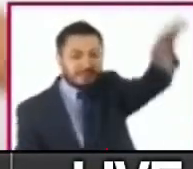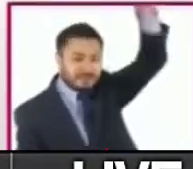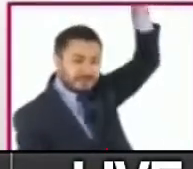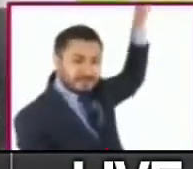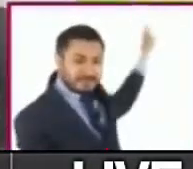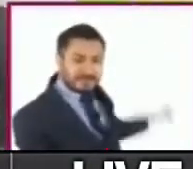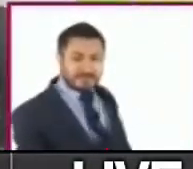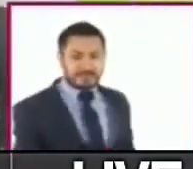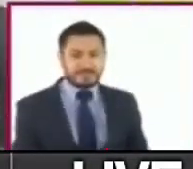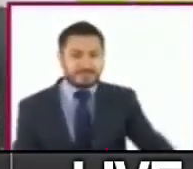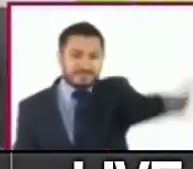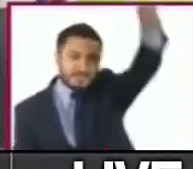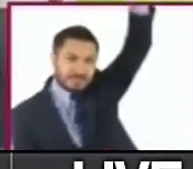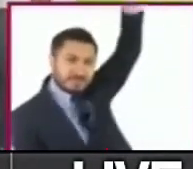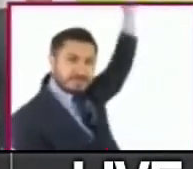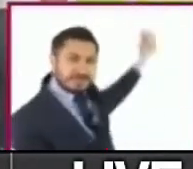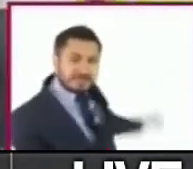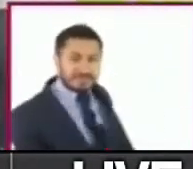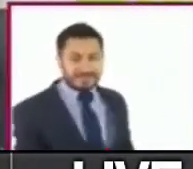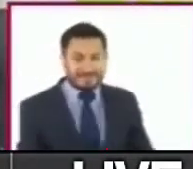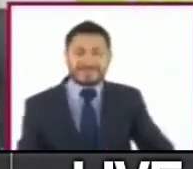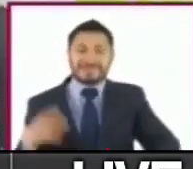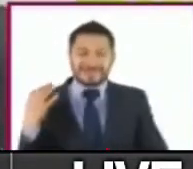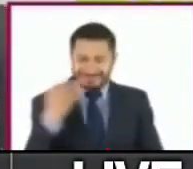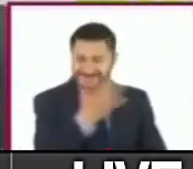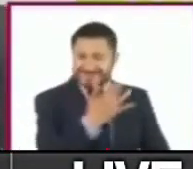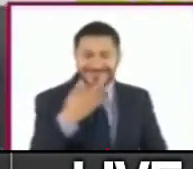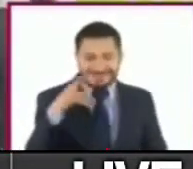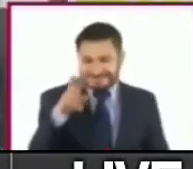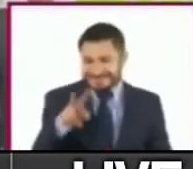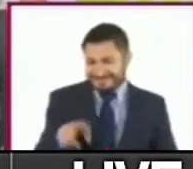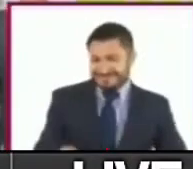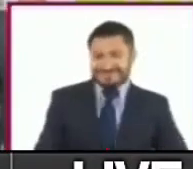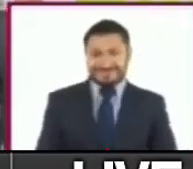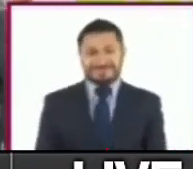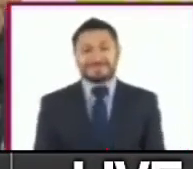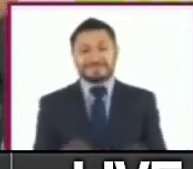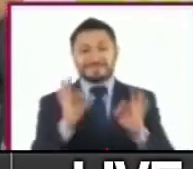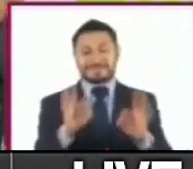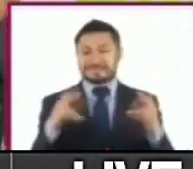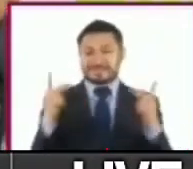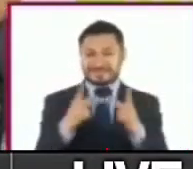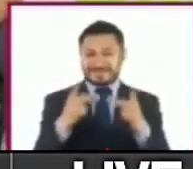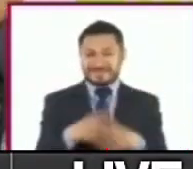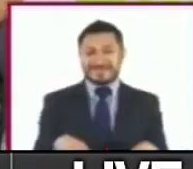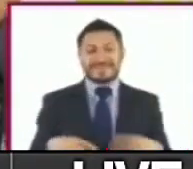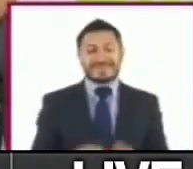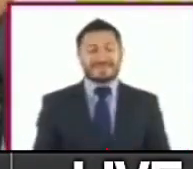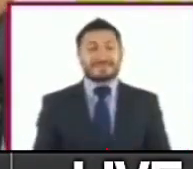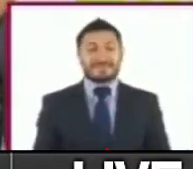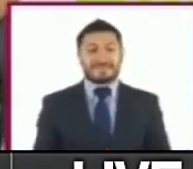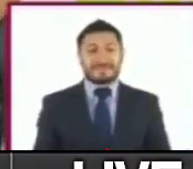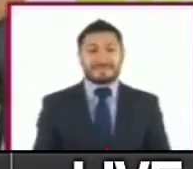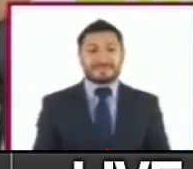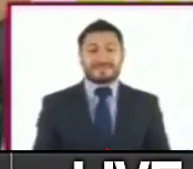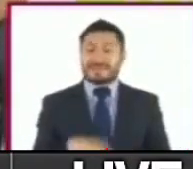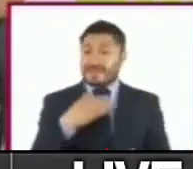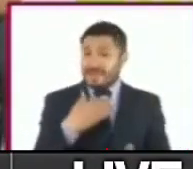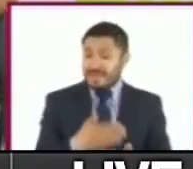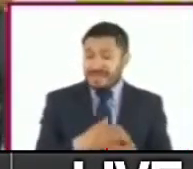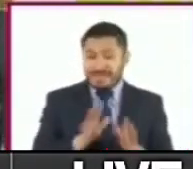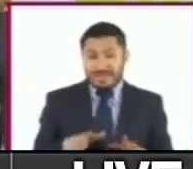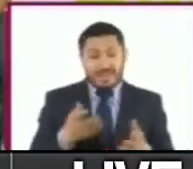Muy bien. Se siente rico, ¿verdad? Sí. Perfecto. Sí, se siente el trabajo. Alto. Ah. Voy a tomar mi